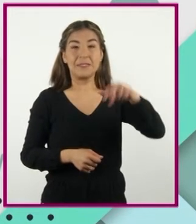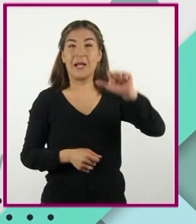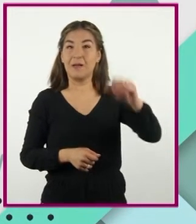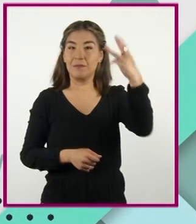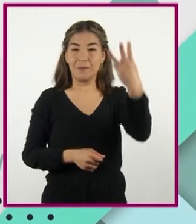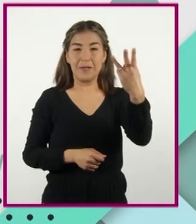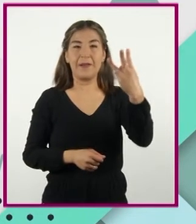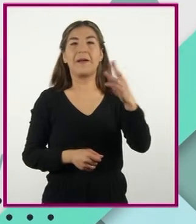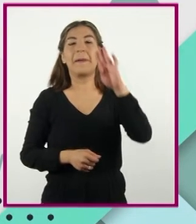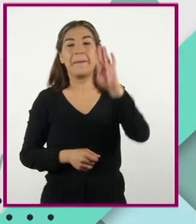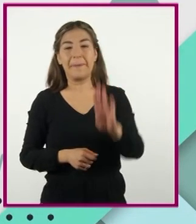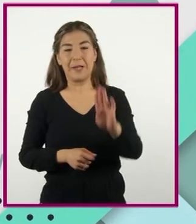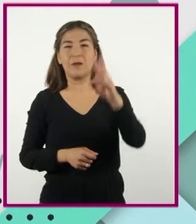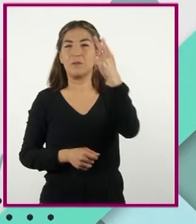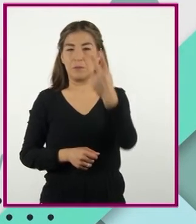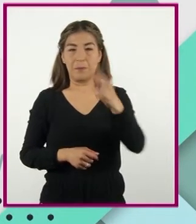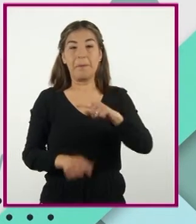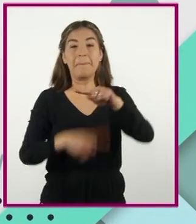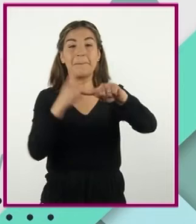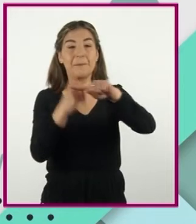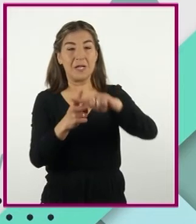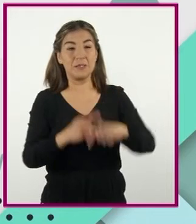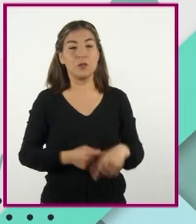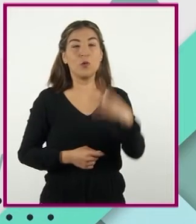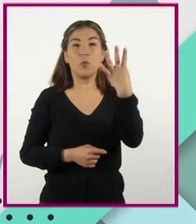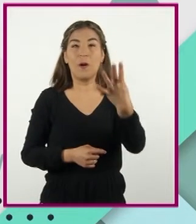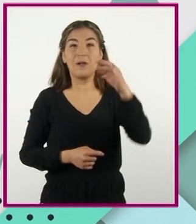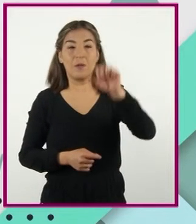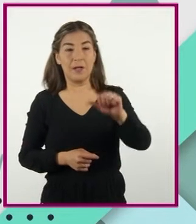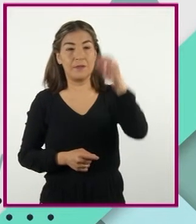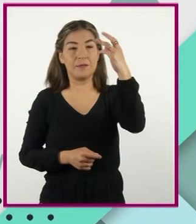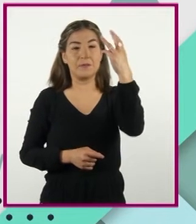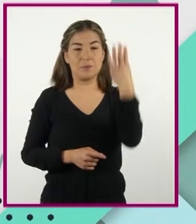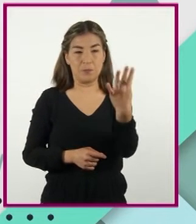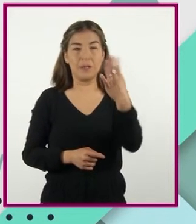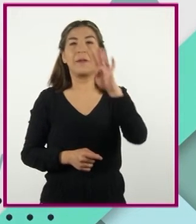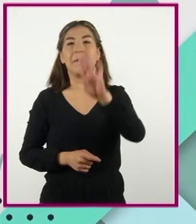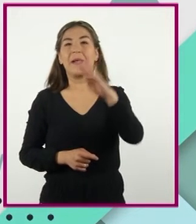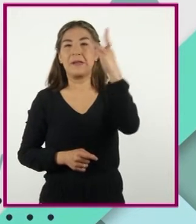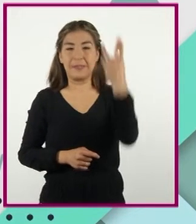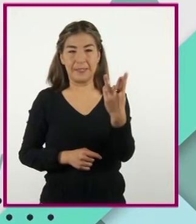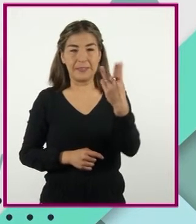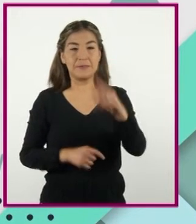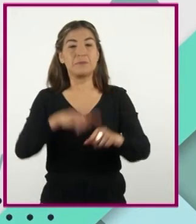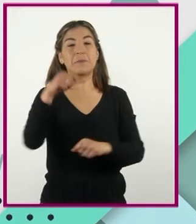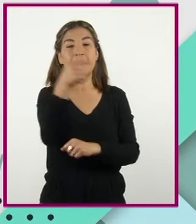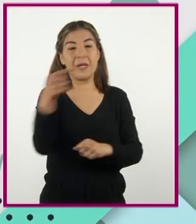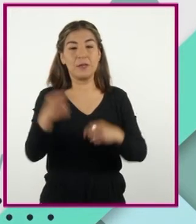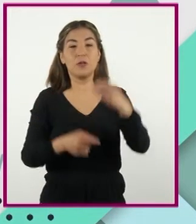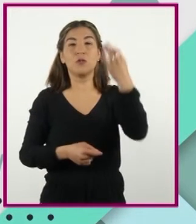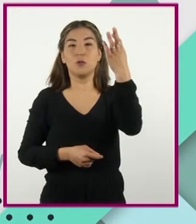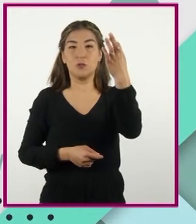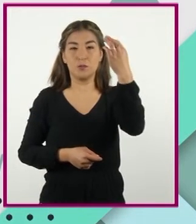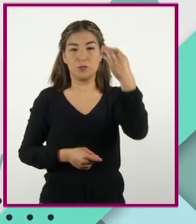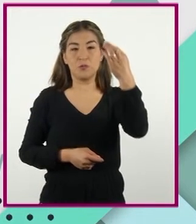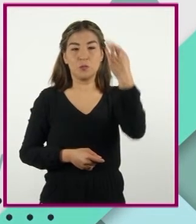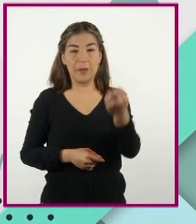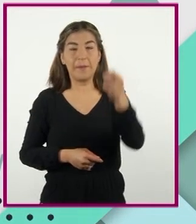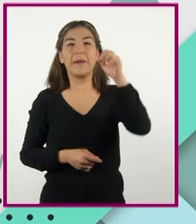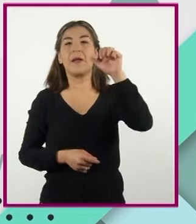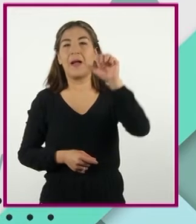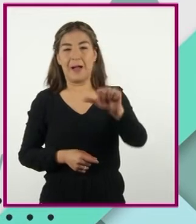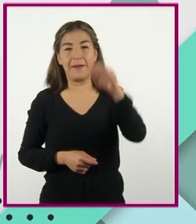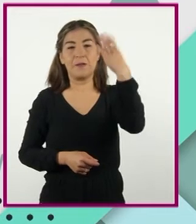cuadrado más 4a a la cuarta b al cubo menos 9a a la cuarta b al